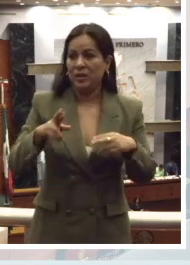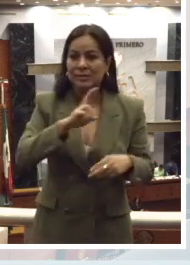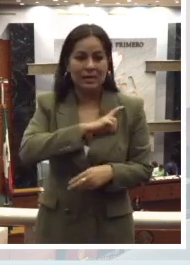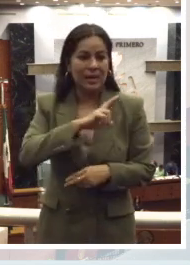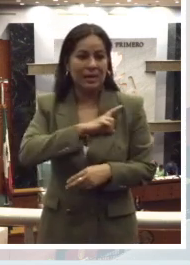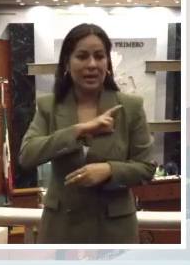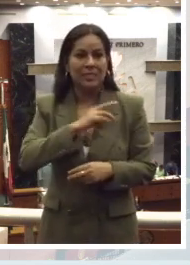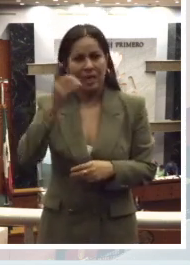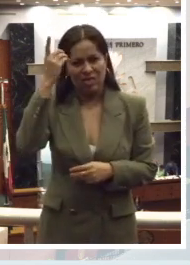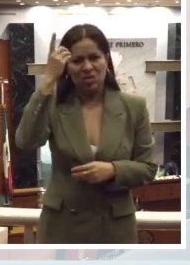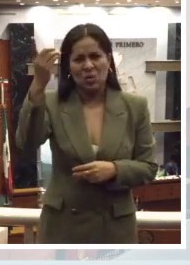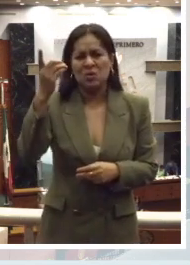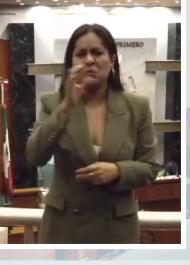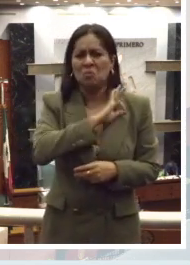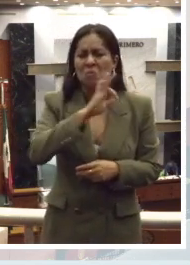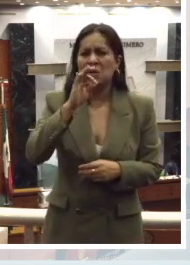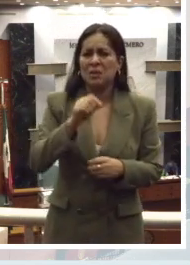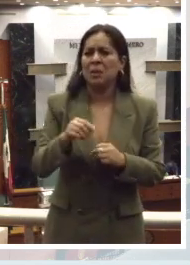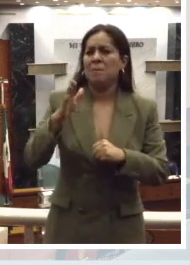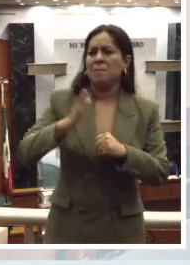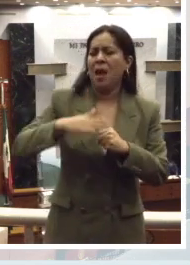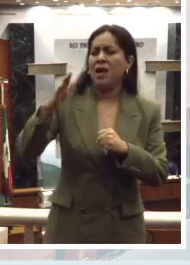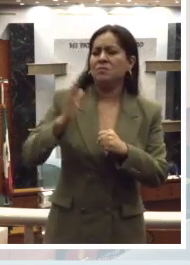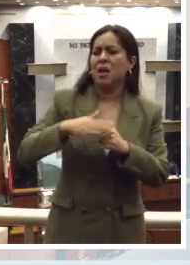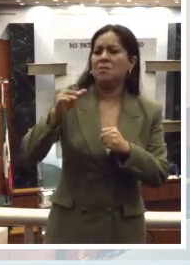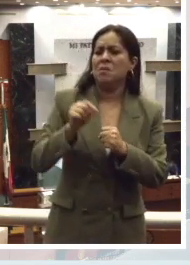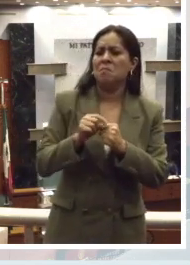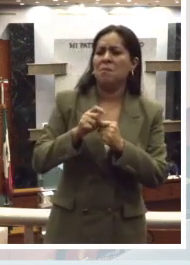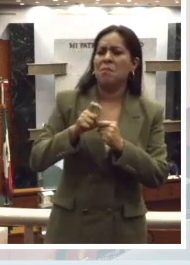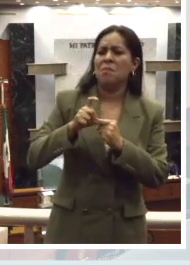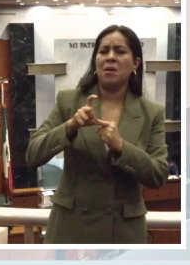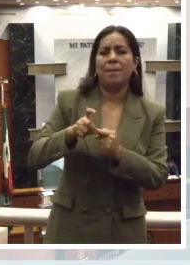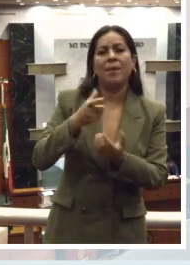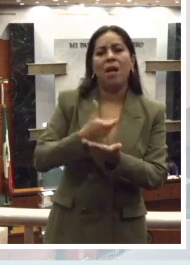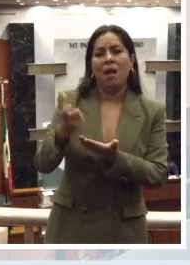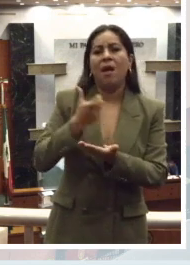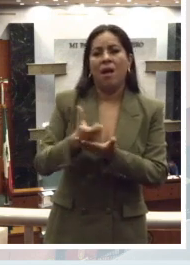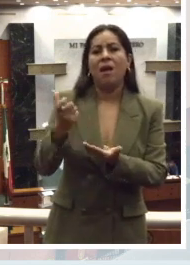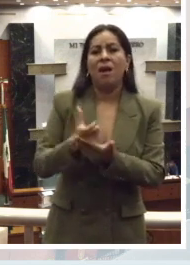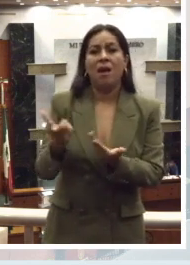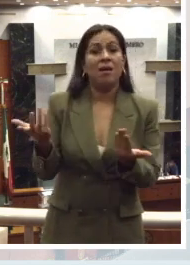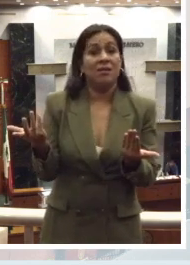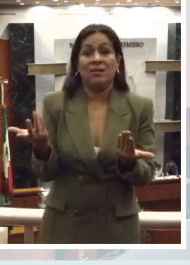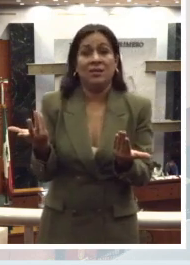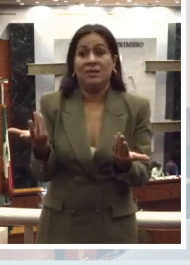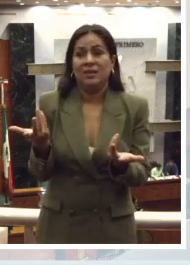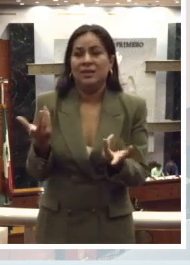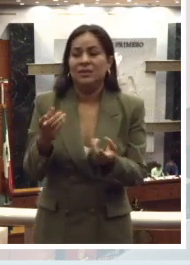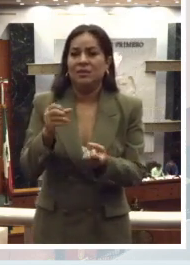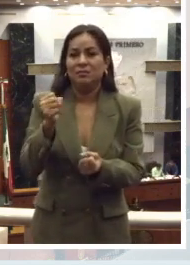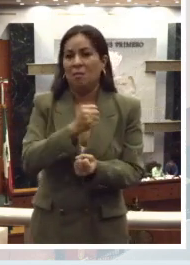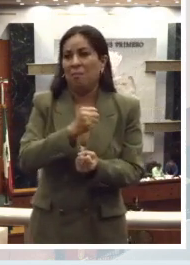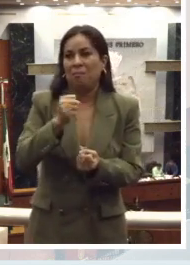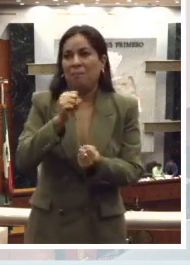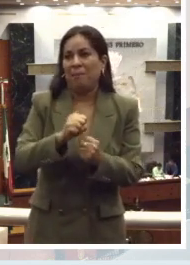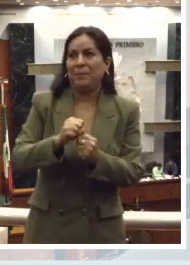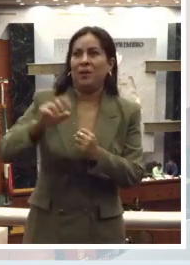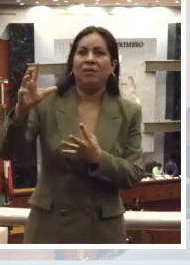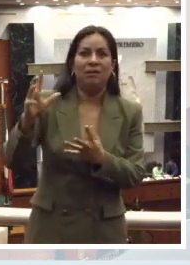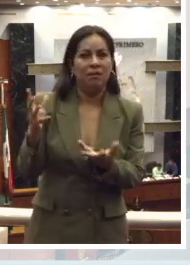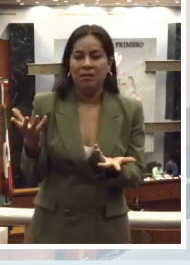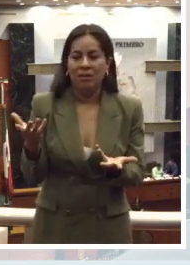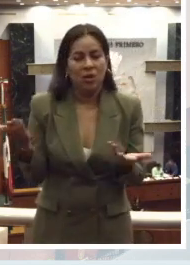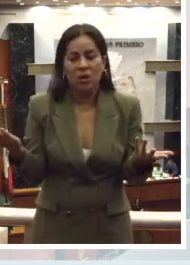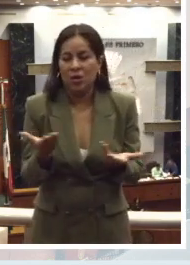los arrendadores pueden imponer incrementos desproporcionados que superen el índice de inflación, lo que